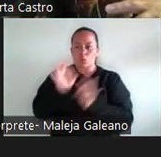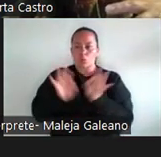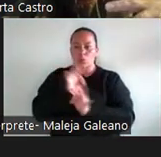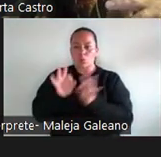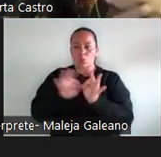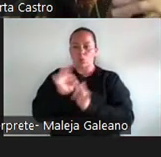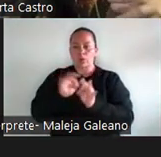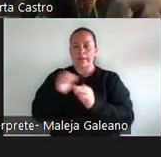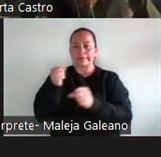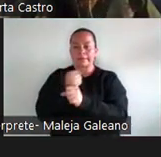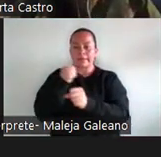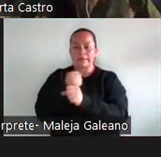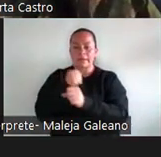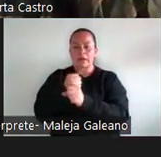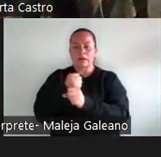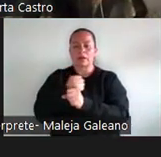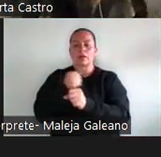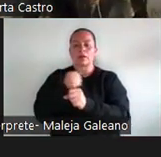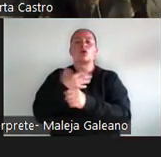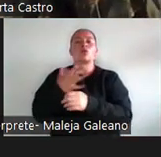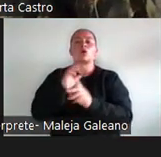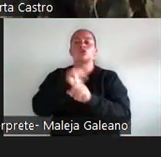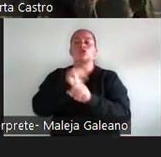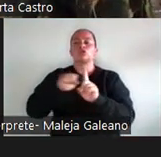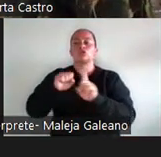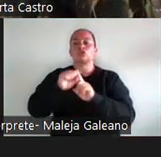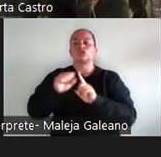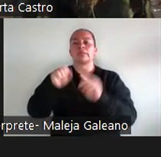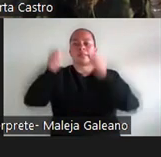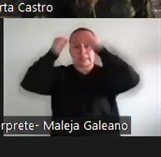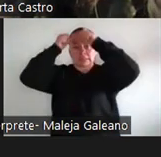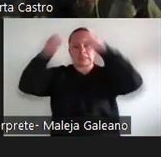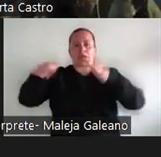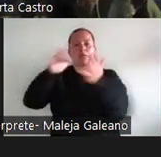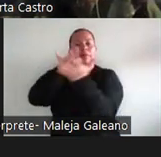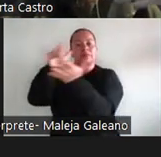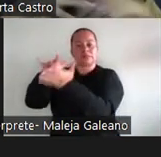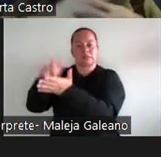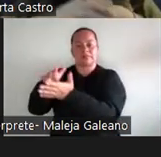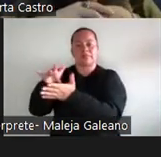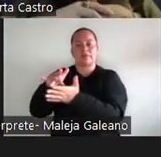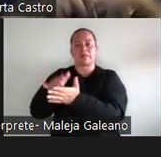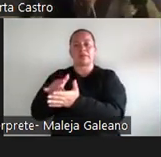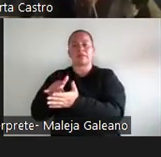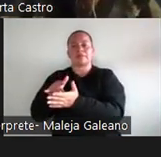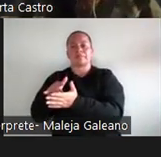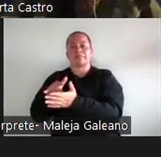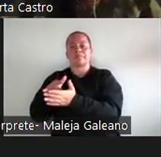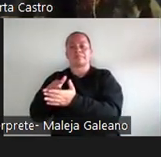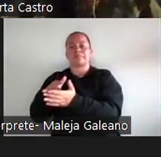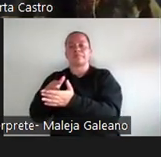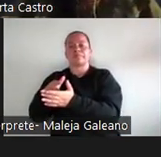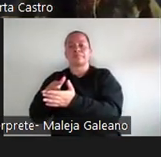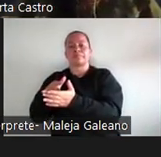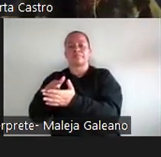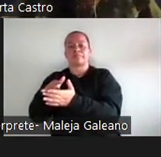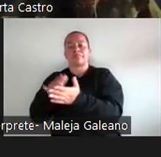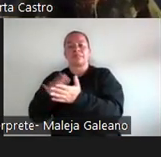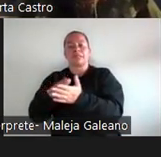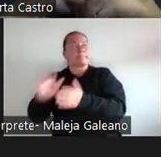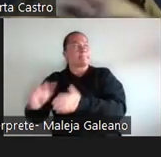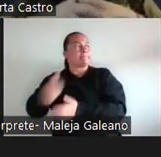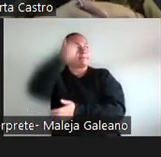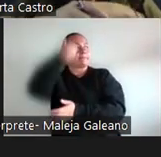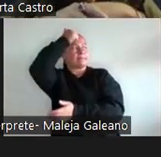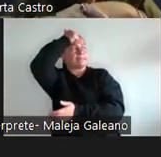labor familiar sino que la sociedad y el estado tienen que participar y Establece que el estado es el principal responsable de